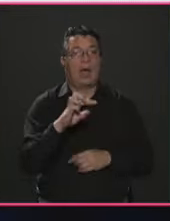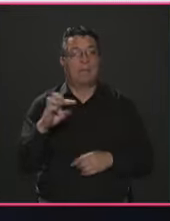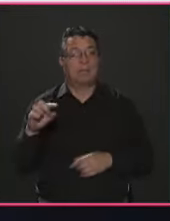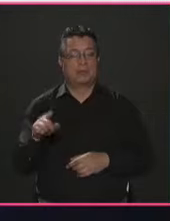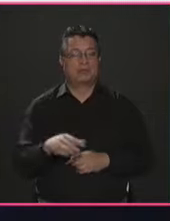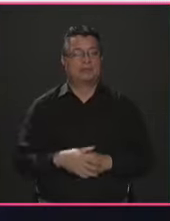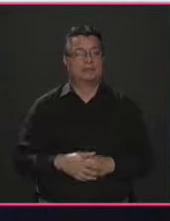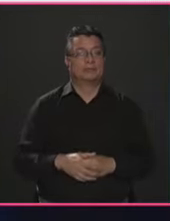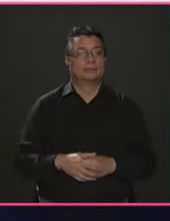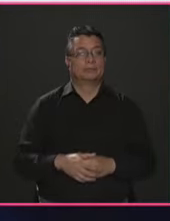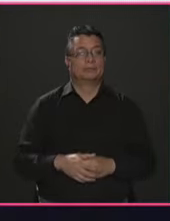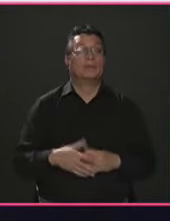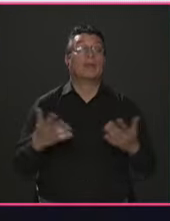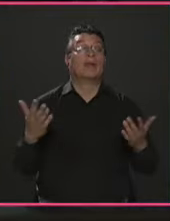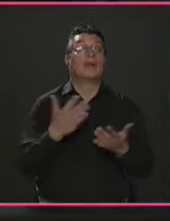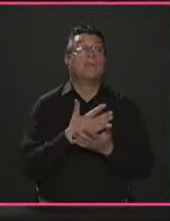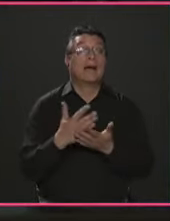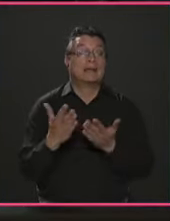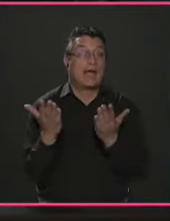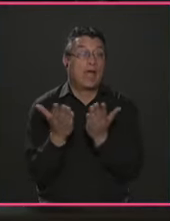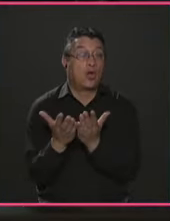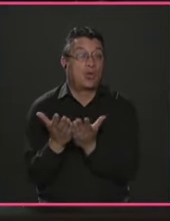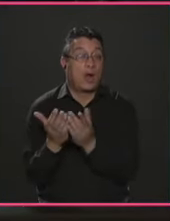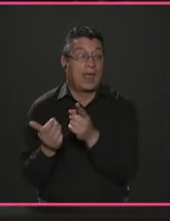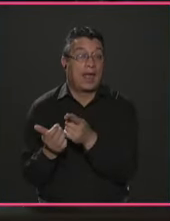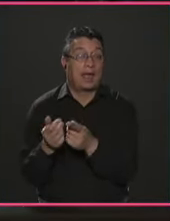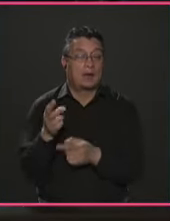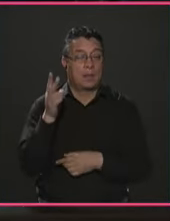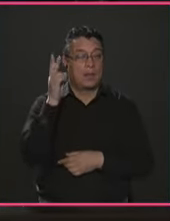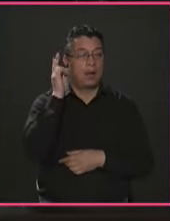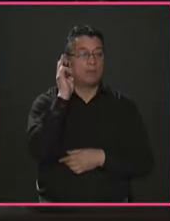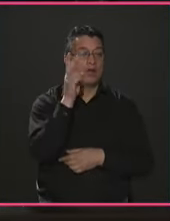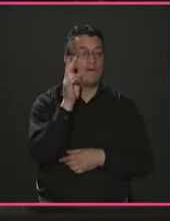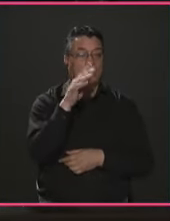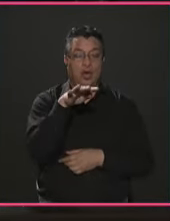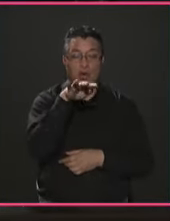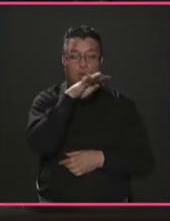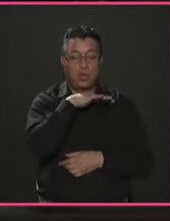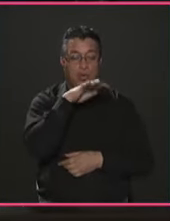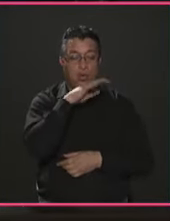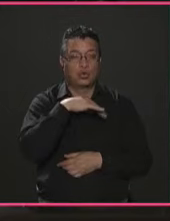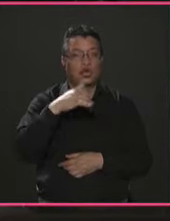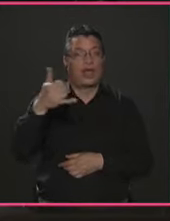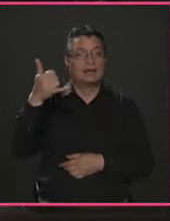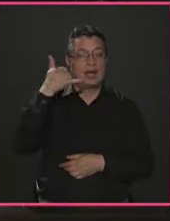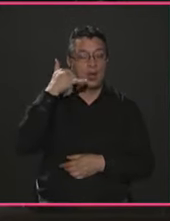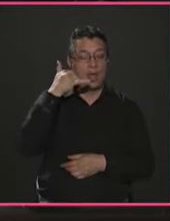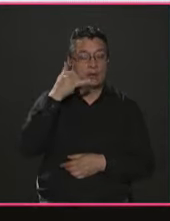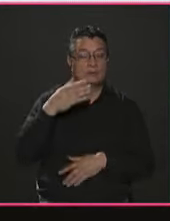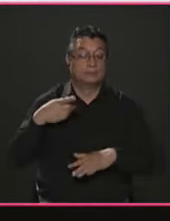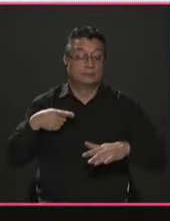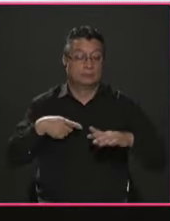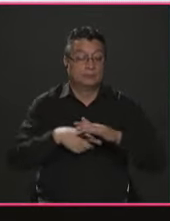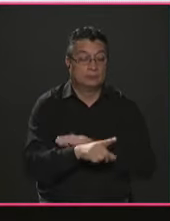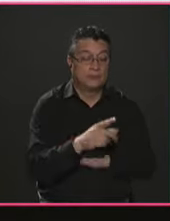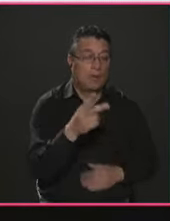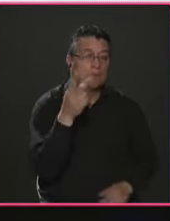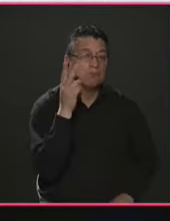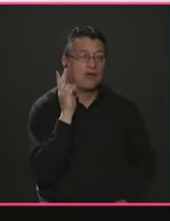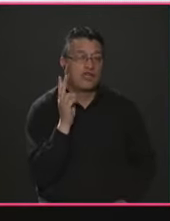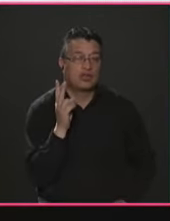aplicaciones qué pasa en los Colegios que están prohibiendo el uso de celulares desde la entrada